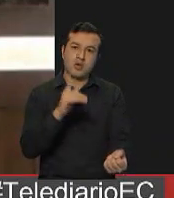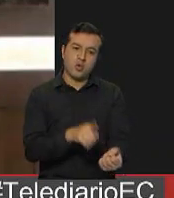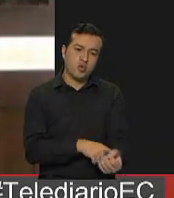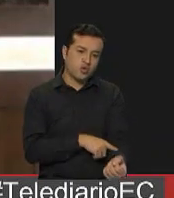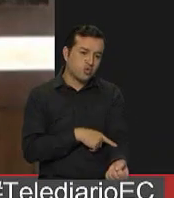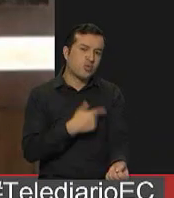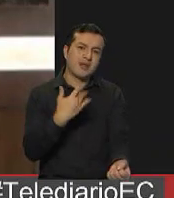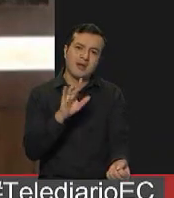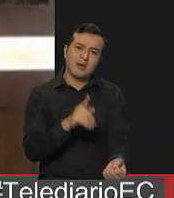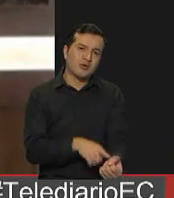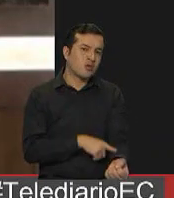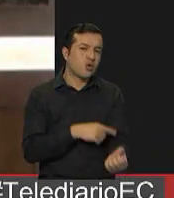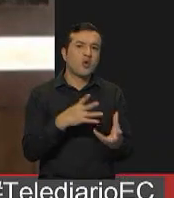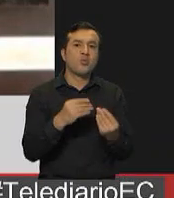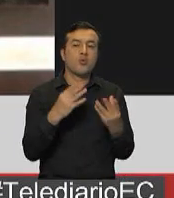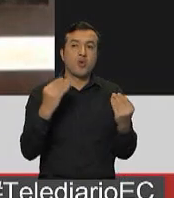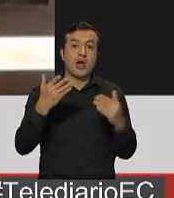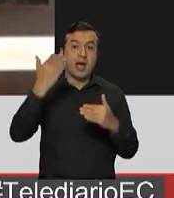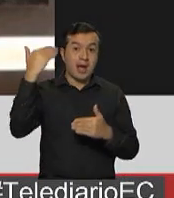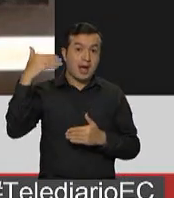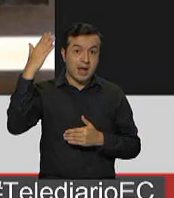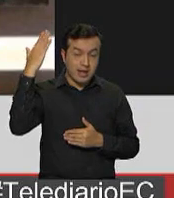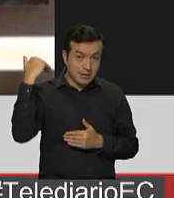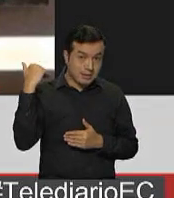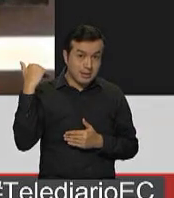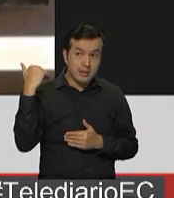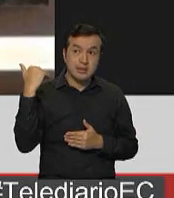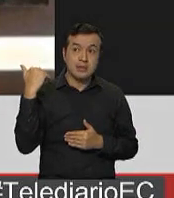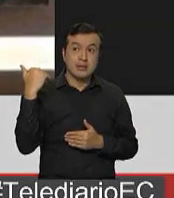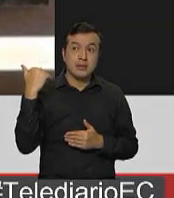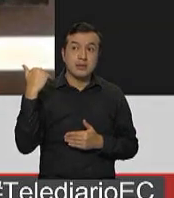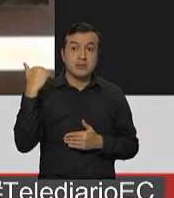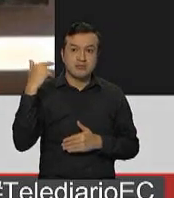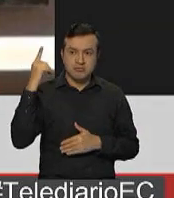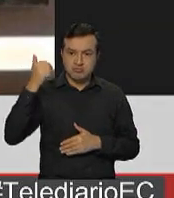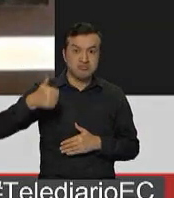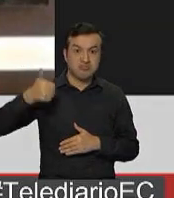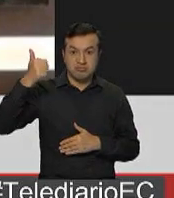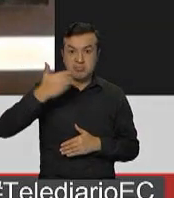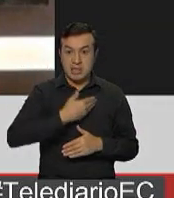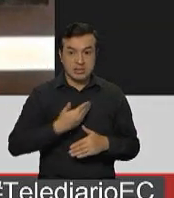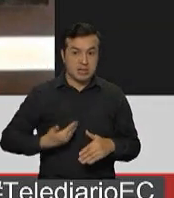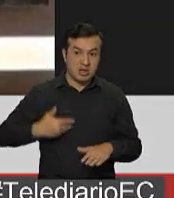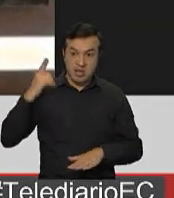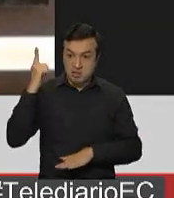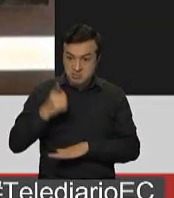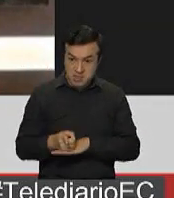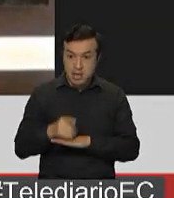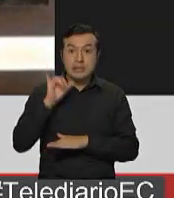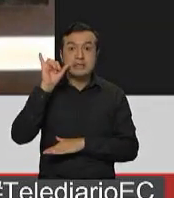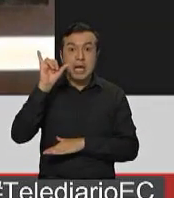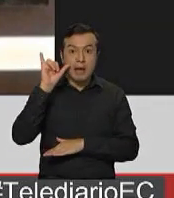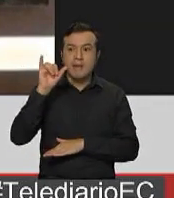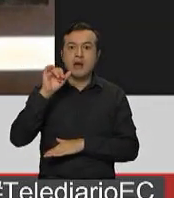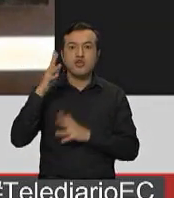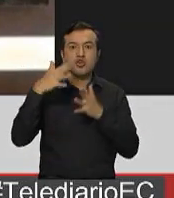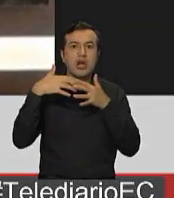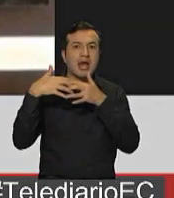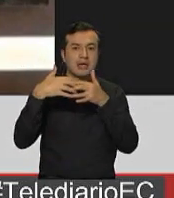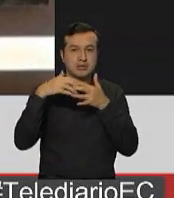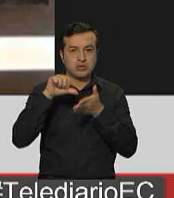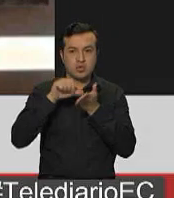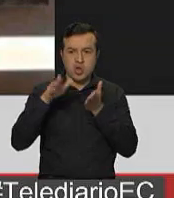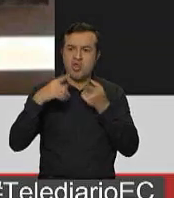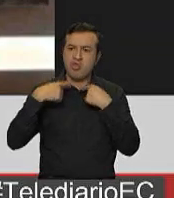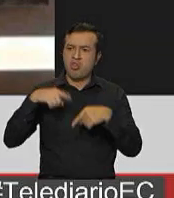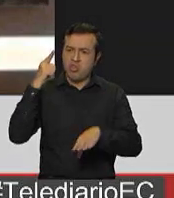demasiado todavía. A una época anterior en la que el Ejecutivo daba orden por la vacuna, todo el mundo hablaba, todo el mundo opinaba, había